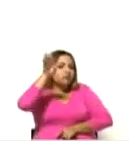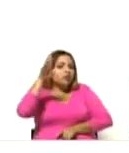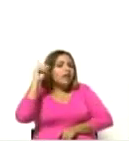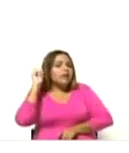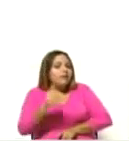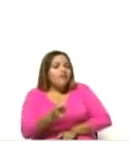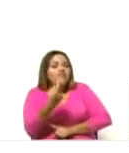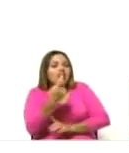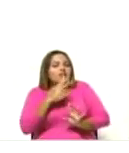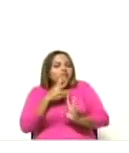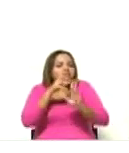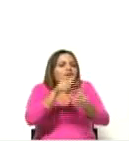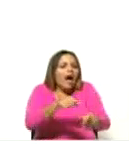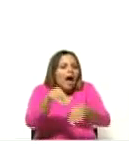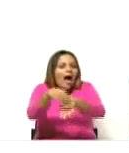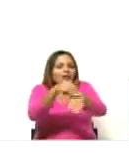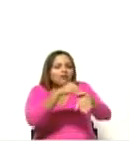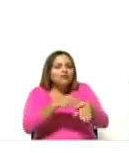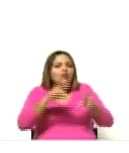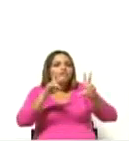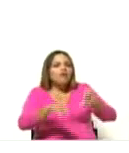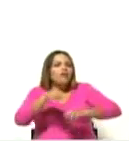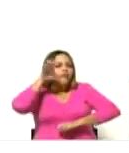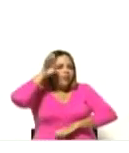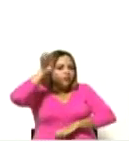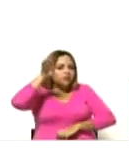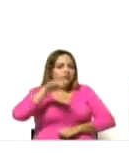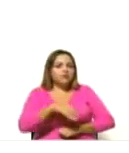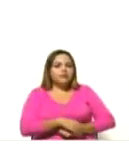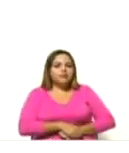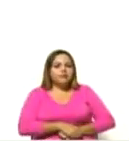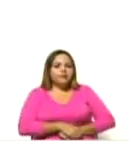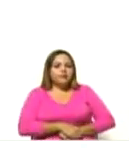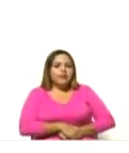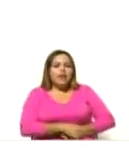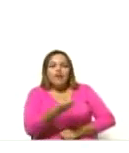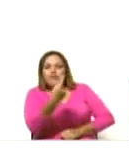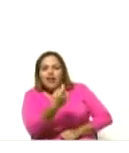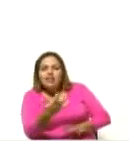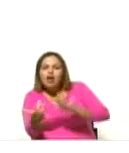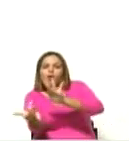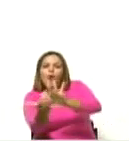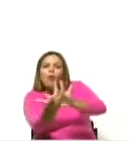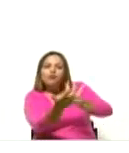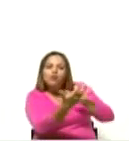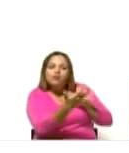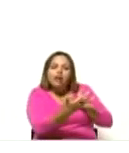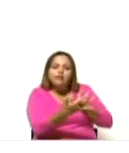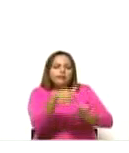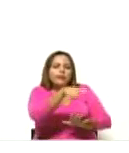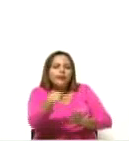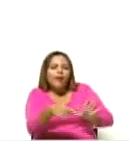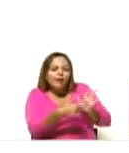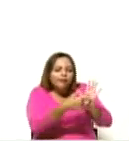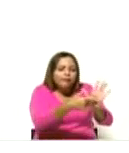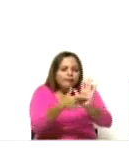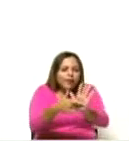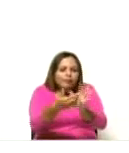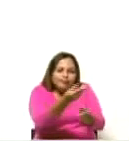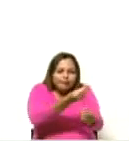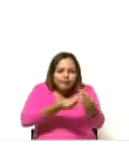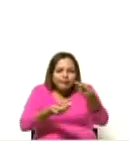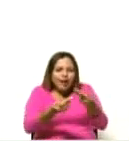discurso que anuncie un nuevo porvenir, con la carencia de contacto visibles, orgánicos con